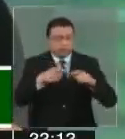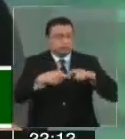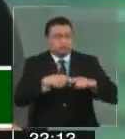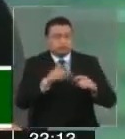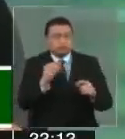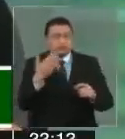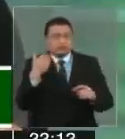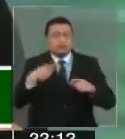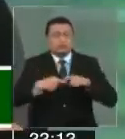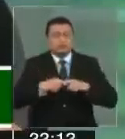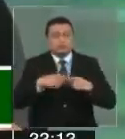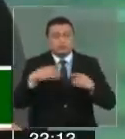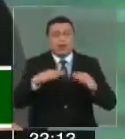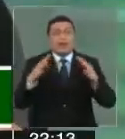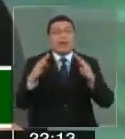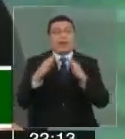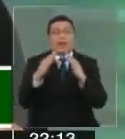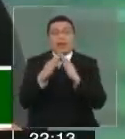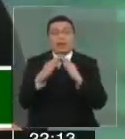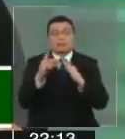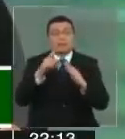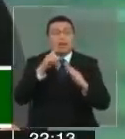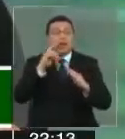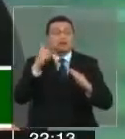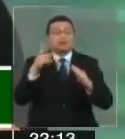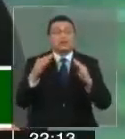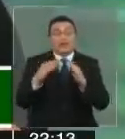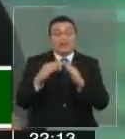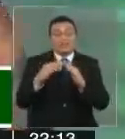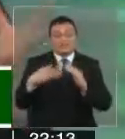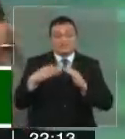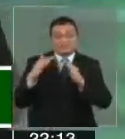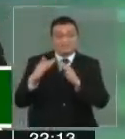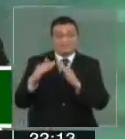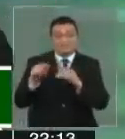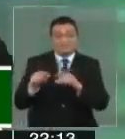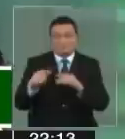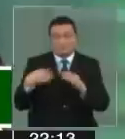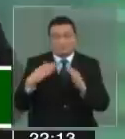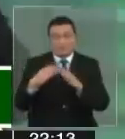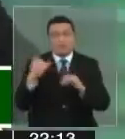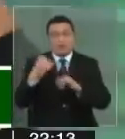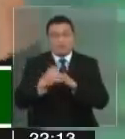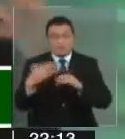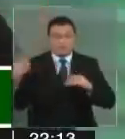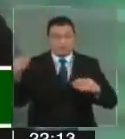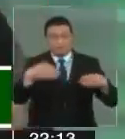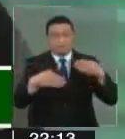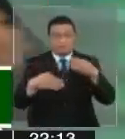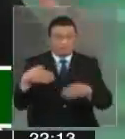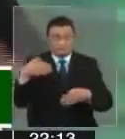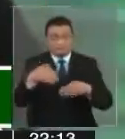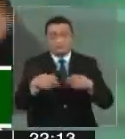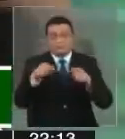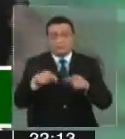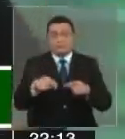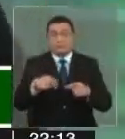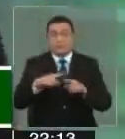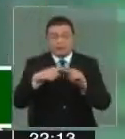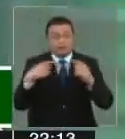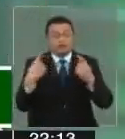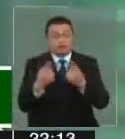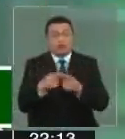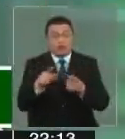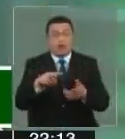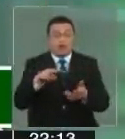casada, con nuestra casita azul que le llamábamos, que era el lugar donde llegaban los amigos, pero también donde estaba toda